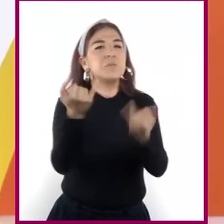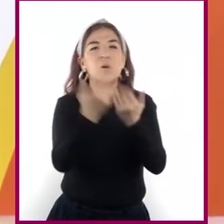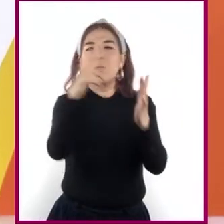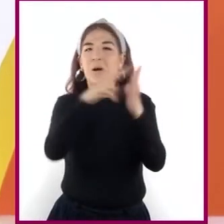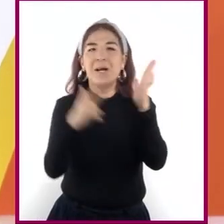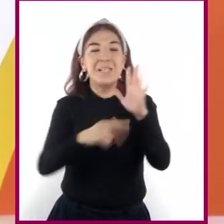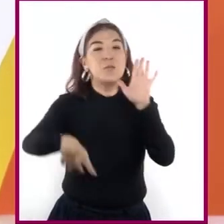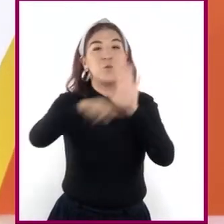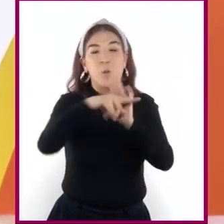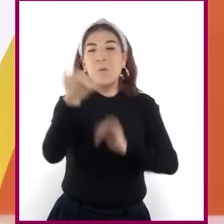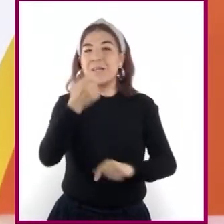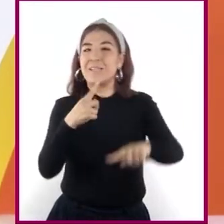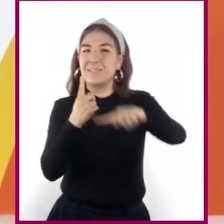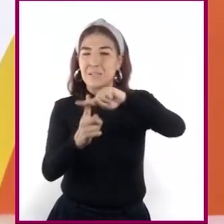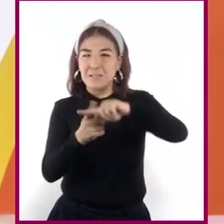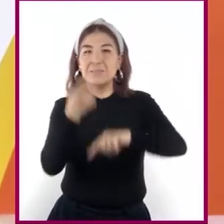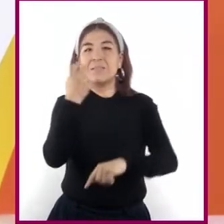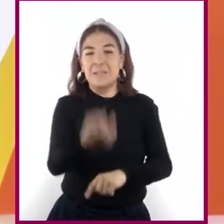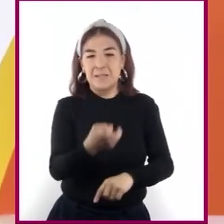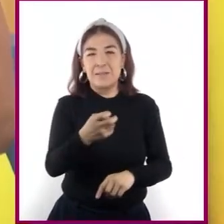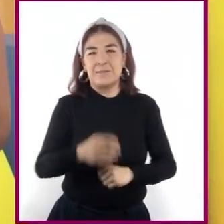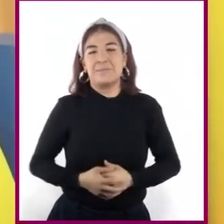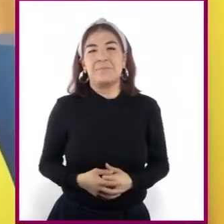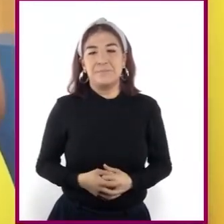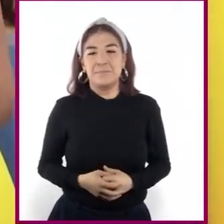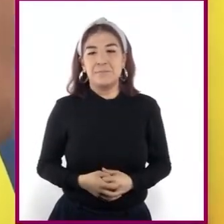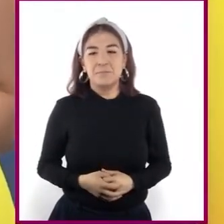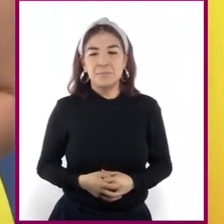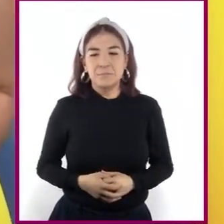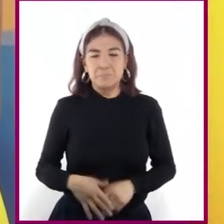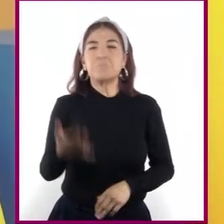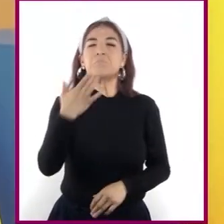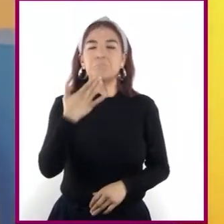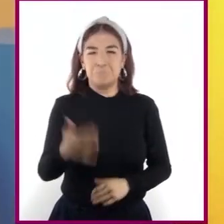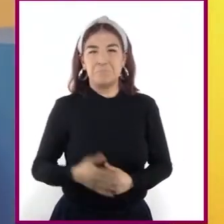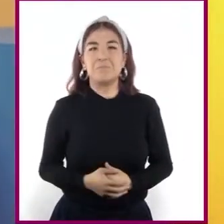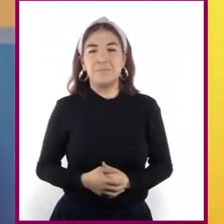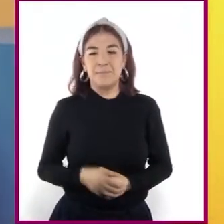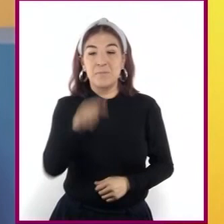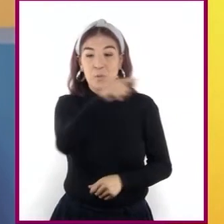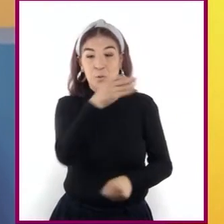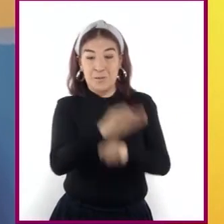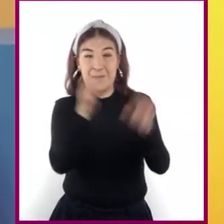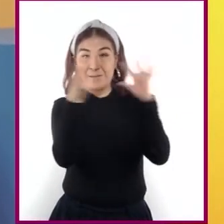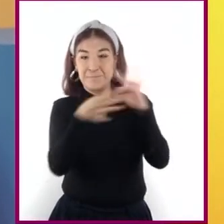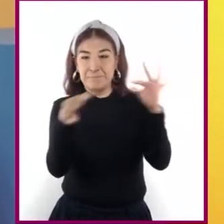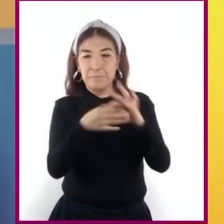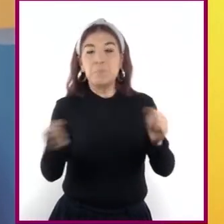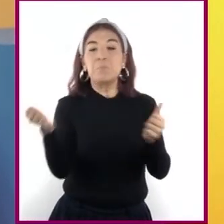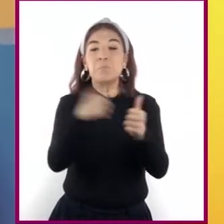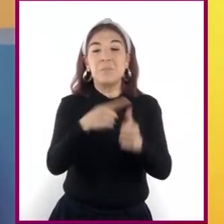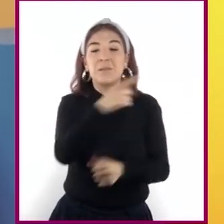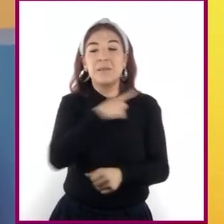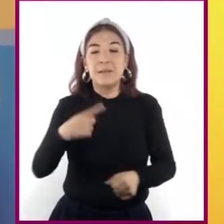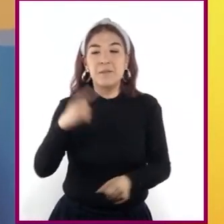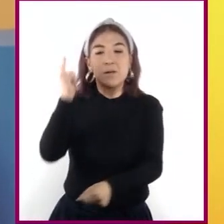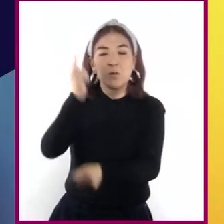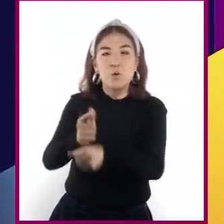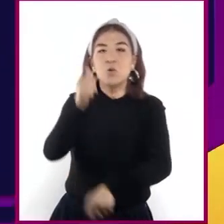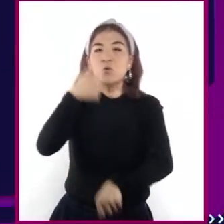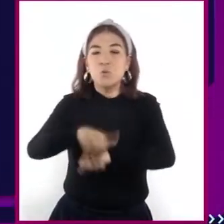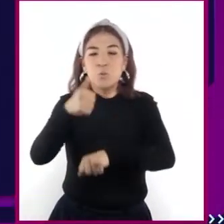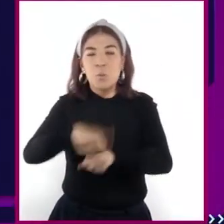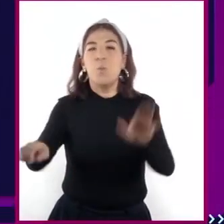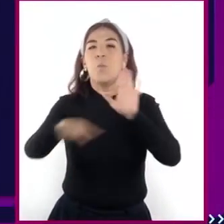la adición de números enteros positivos y negativos. Bien, maestro. Siguiendo sus indicaciones, primero identificaré a los